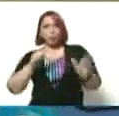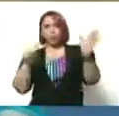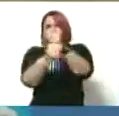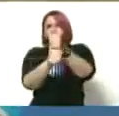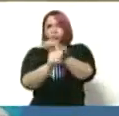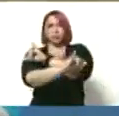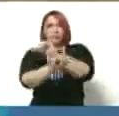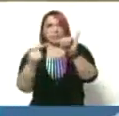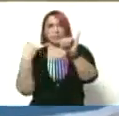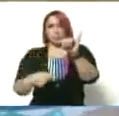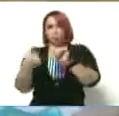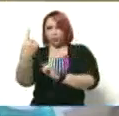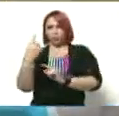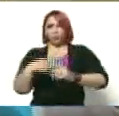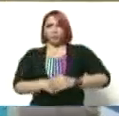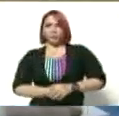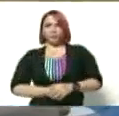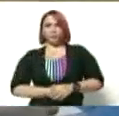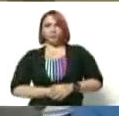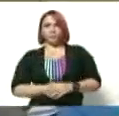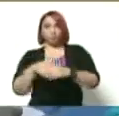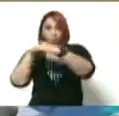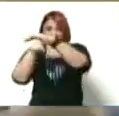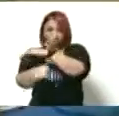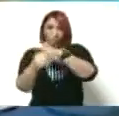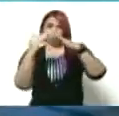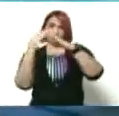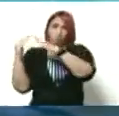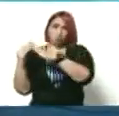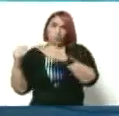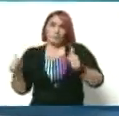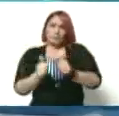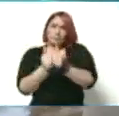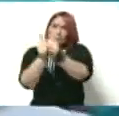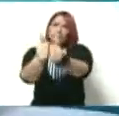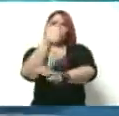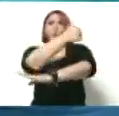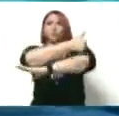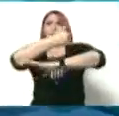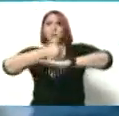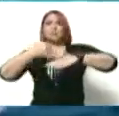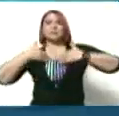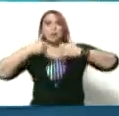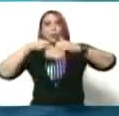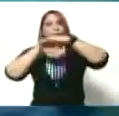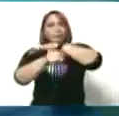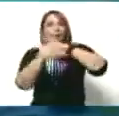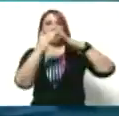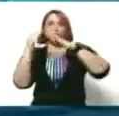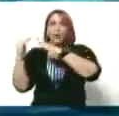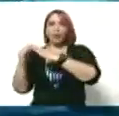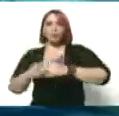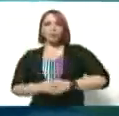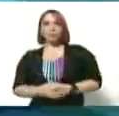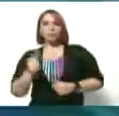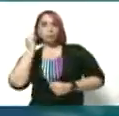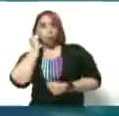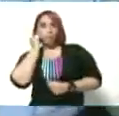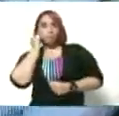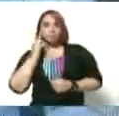aquí tenemos vamos a entrar a la casa inmediatamente en compañía de las autoridades de salud vamos a entrar a la casa de michelis tenía